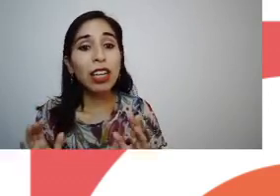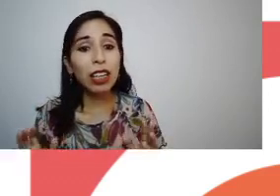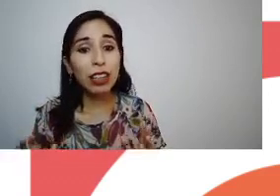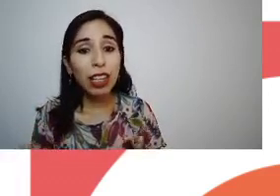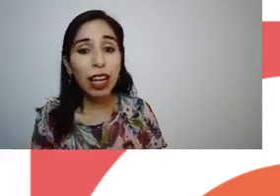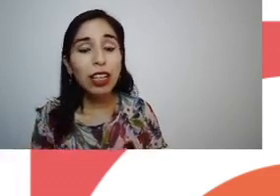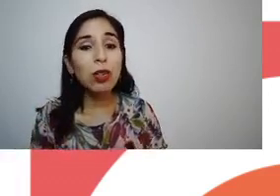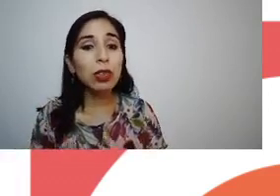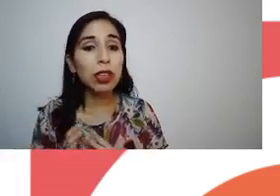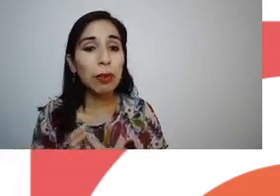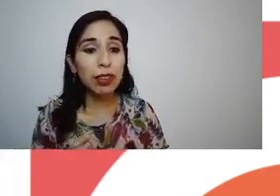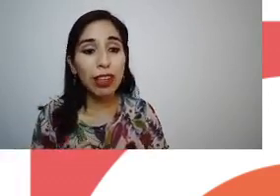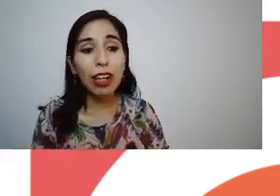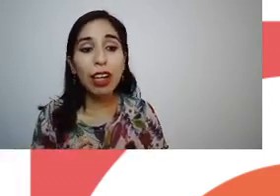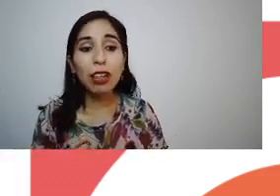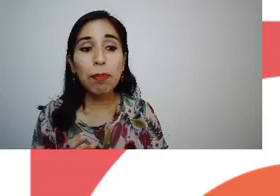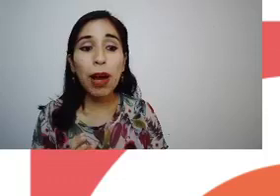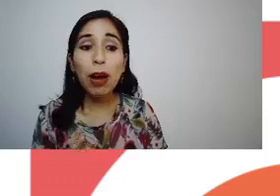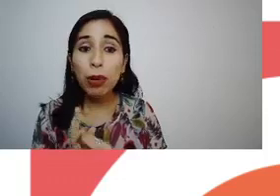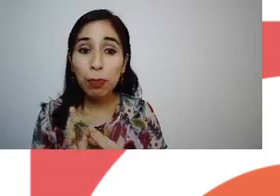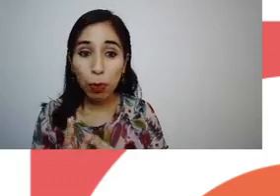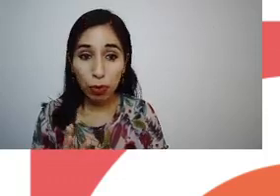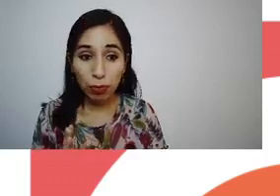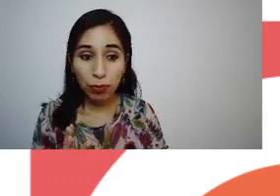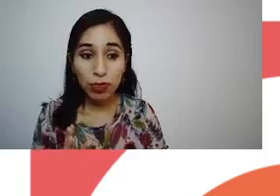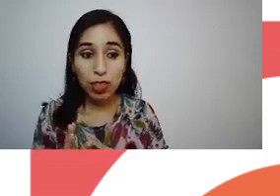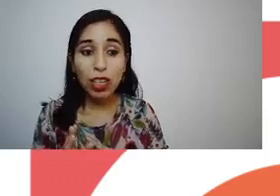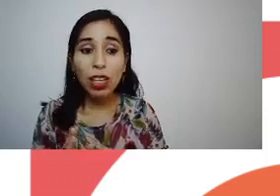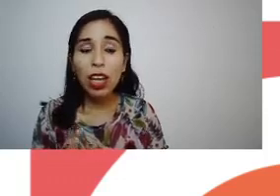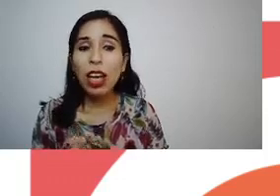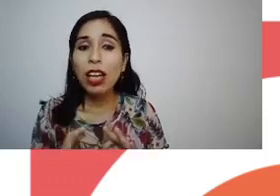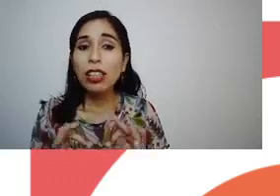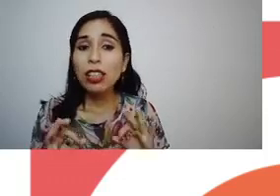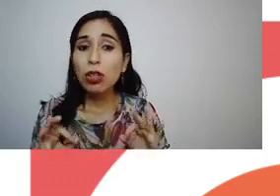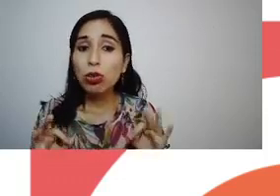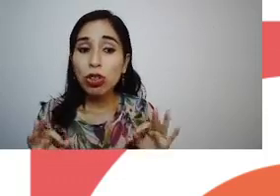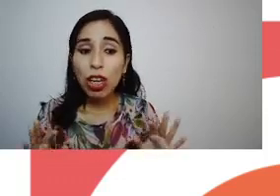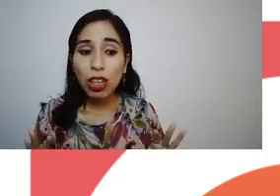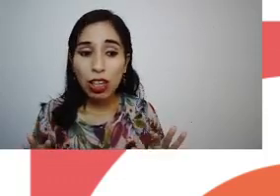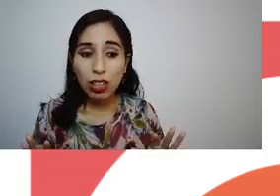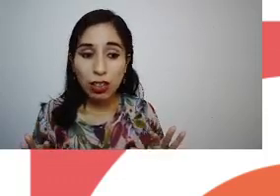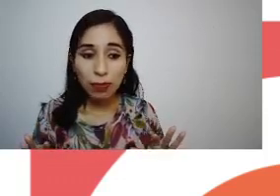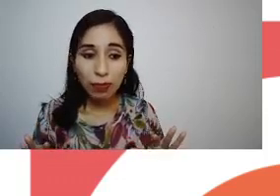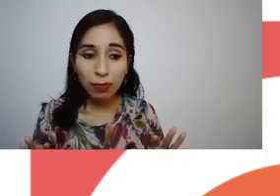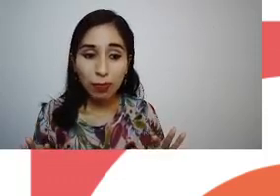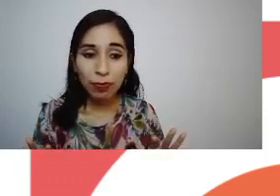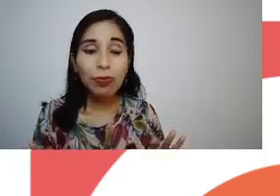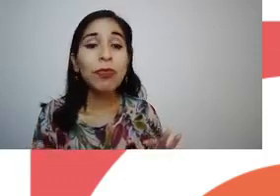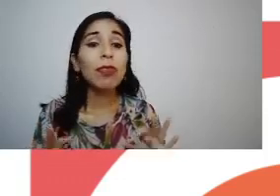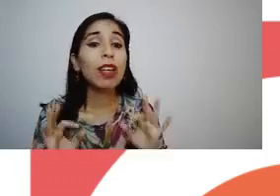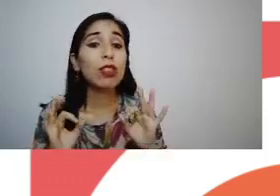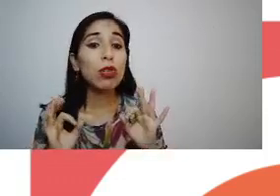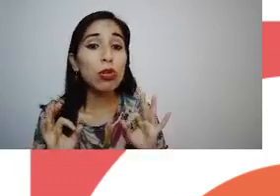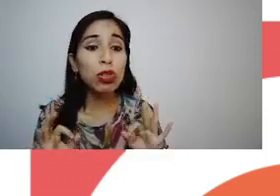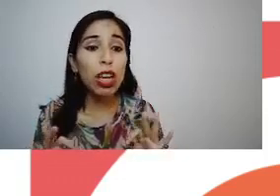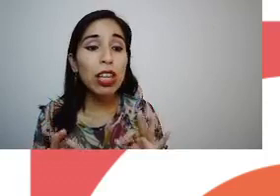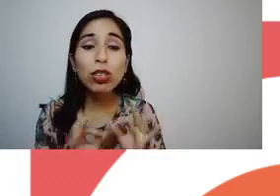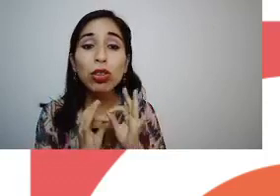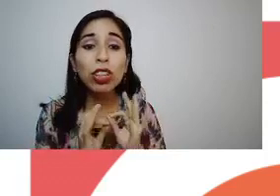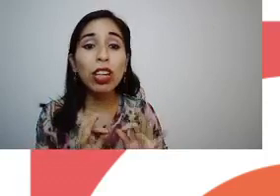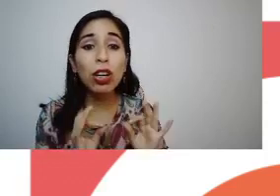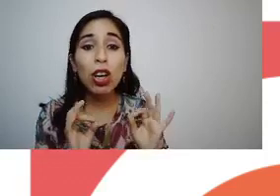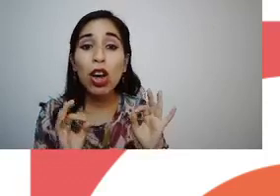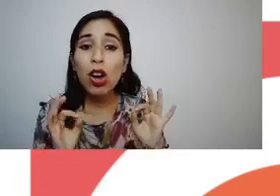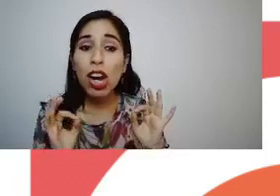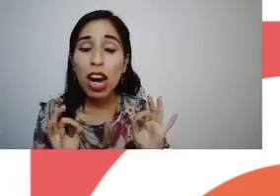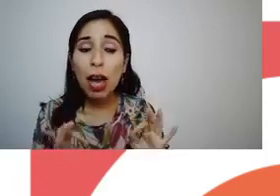que tienen nuestra ventana de power point si si ustedes si ustedes